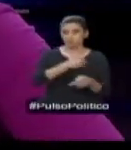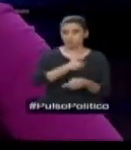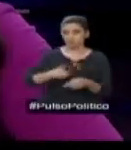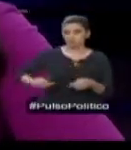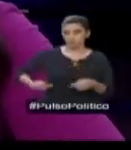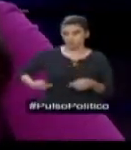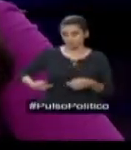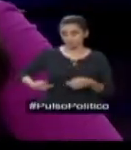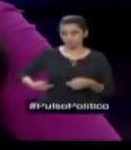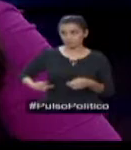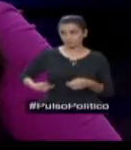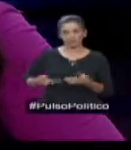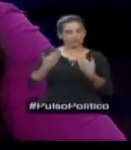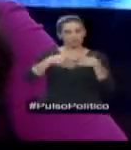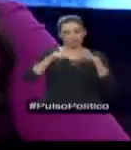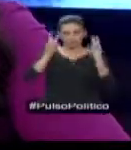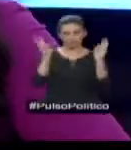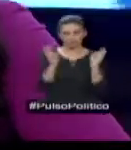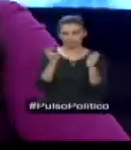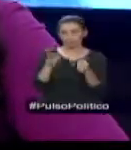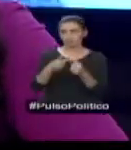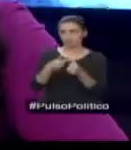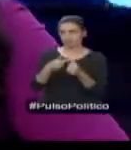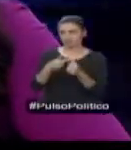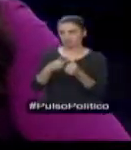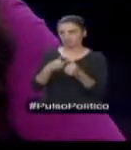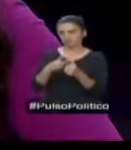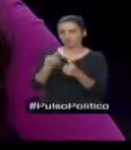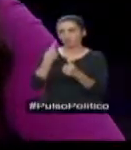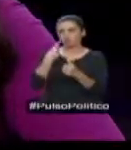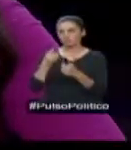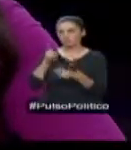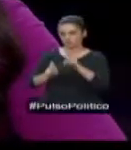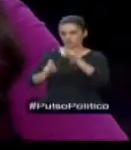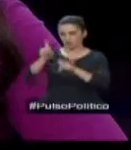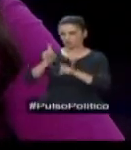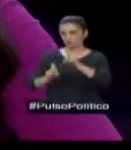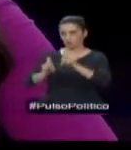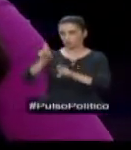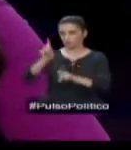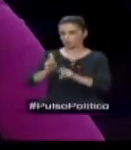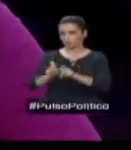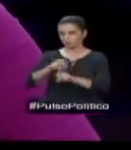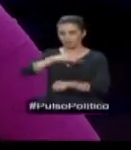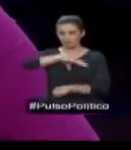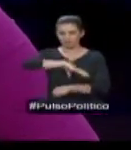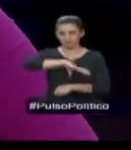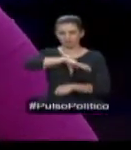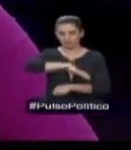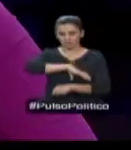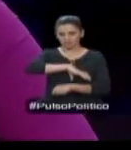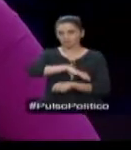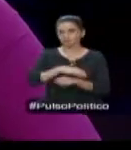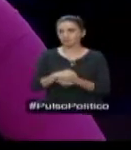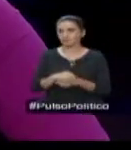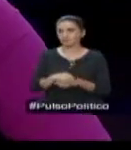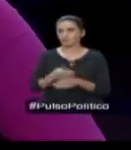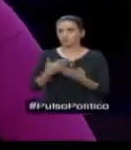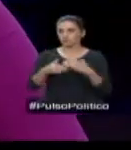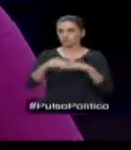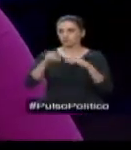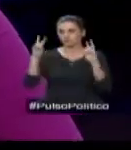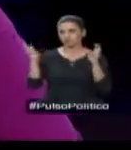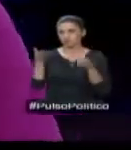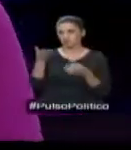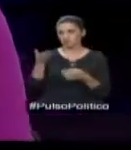república que puede ser sobre cualquier asunto la segunda sobre las consultas que pueden realizar los gobiernos autónomos descentralizados que son sobre asuntos de